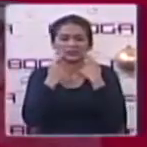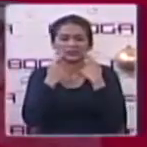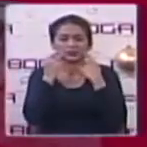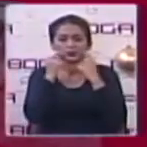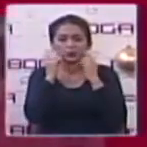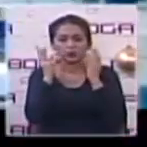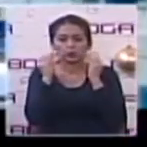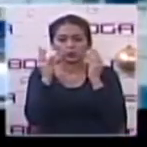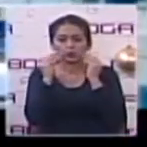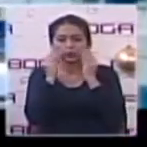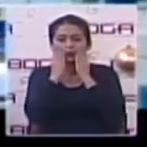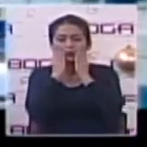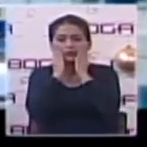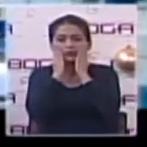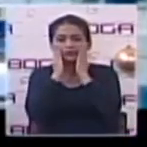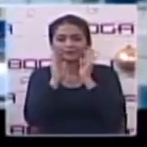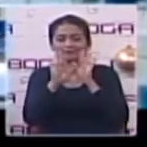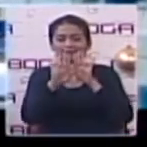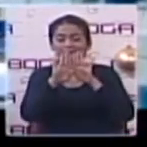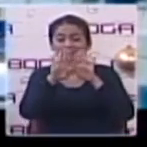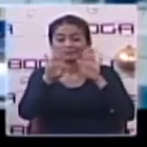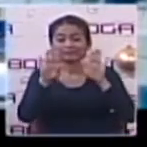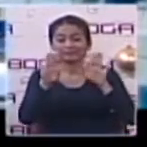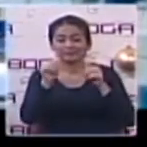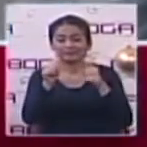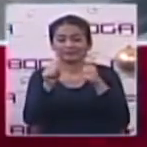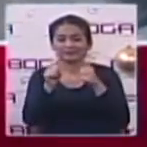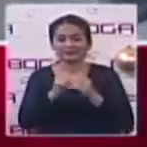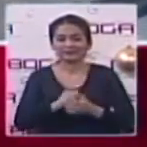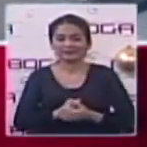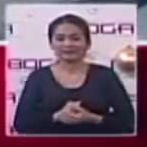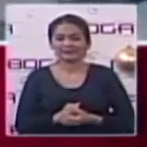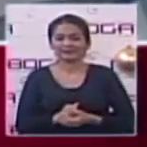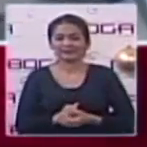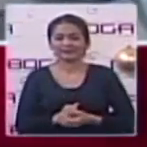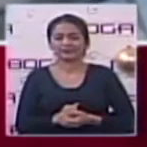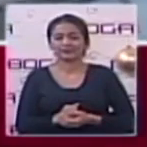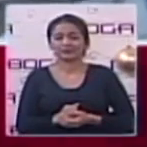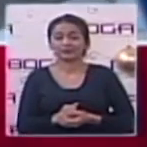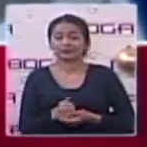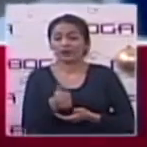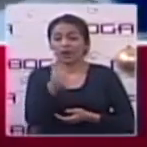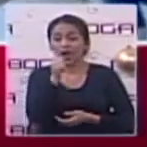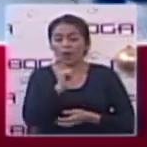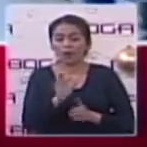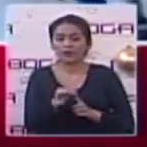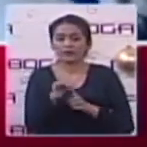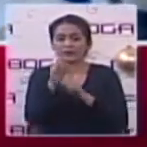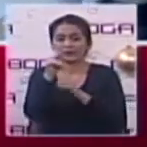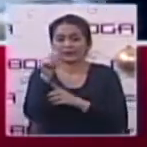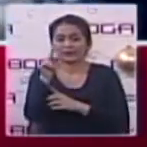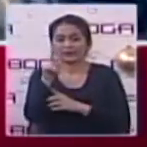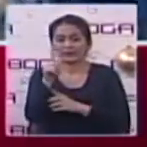poros. Que es un complejo hidratante de origen botánico y agua de caviar